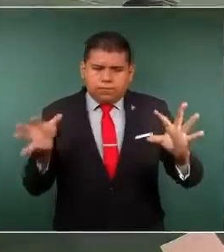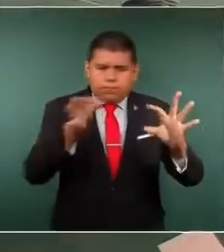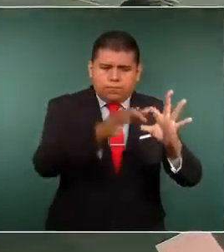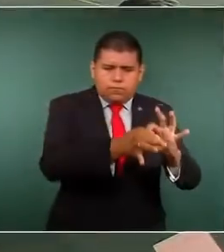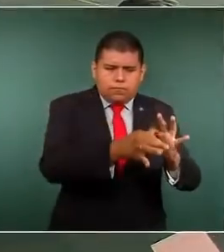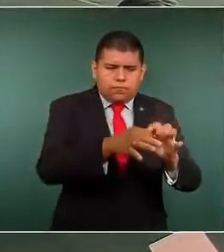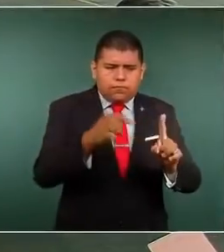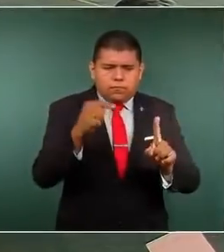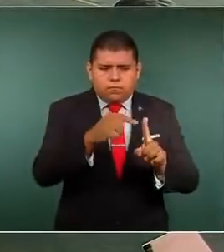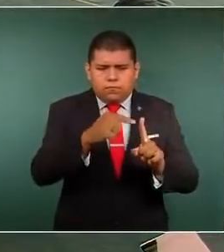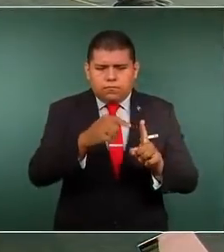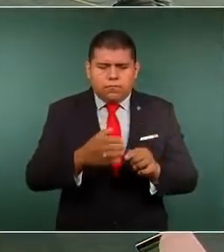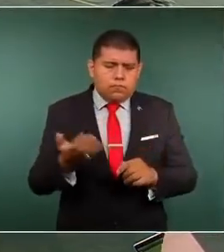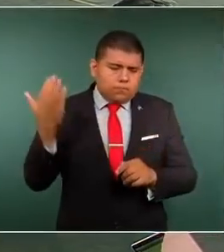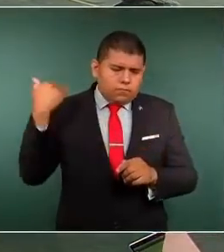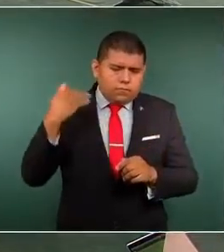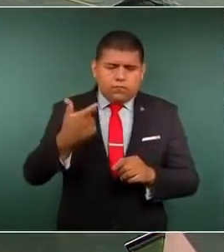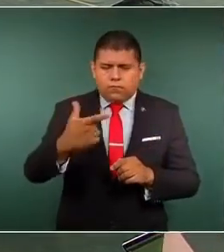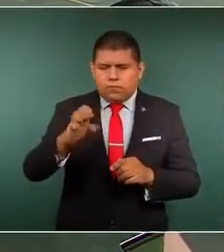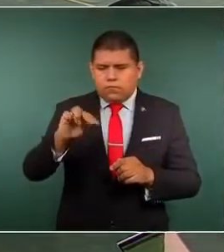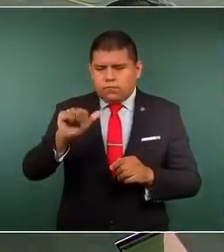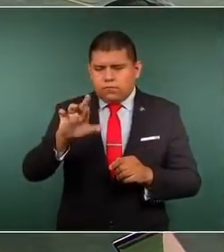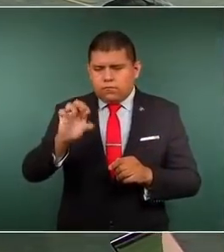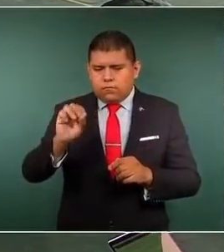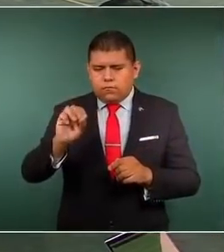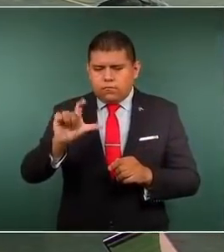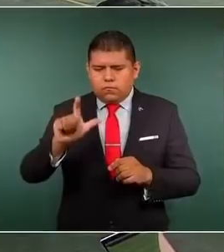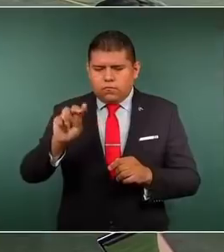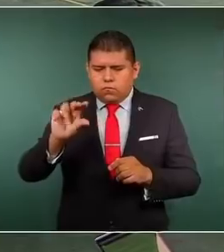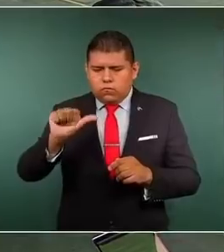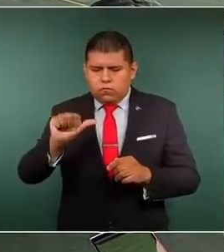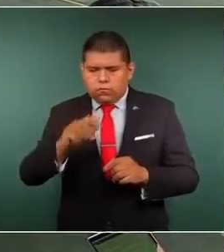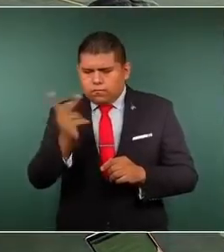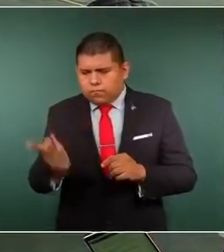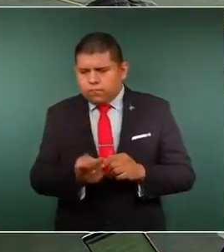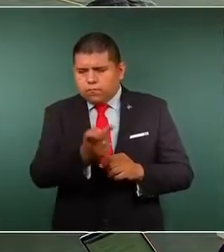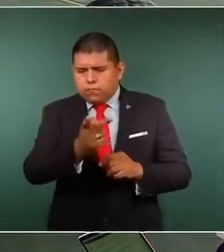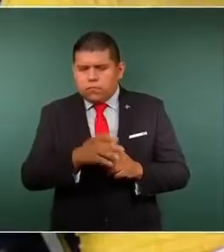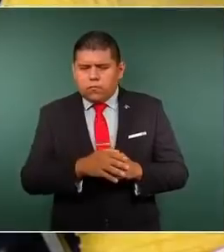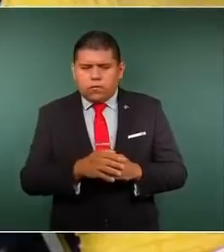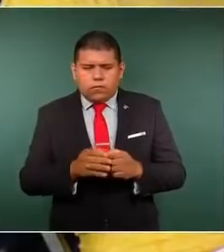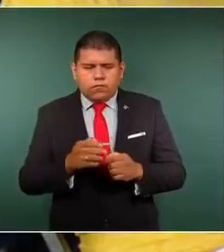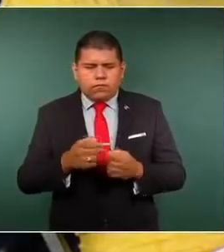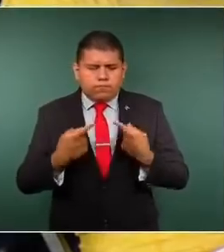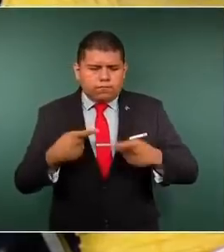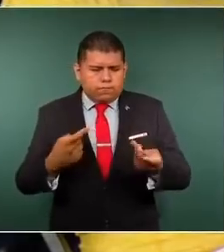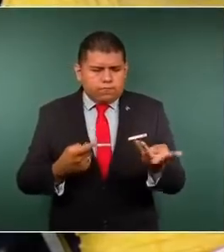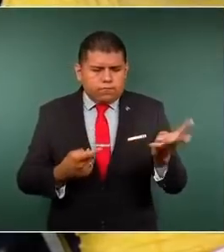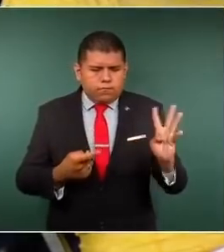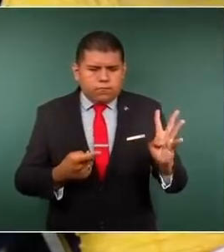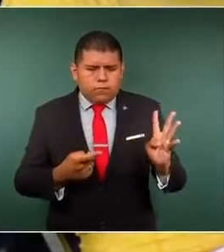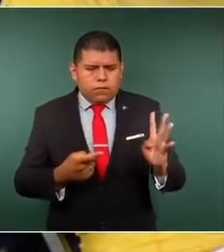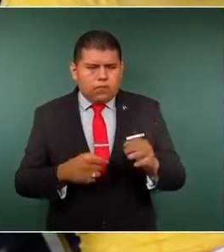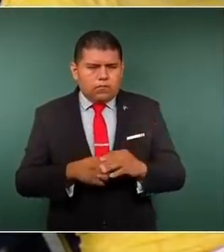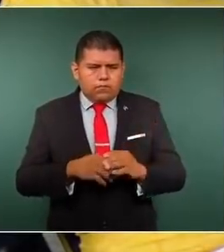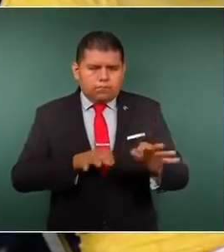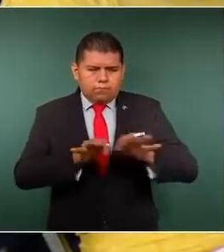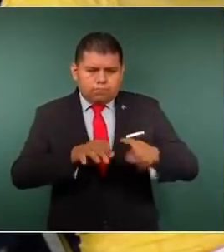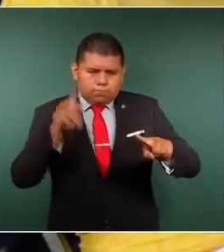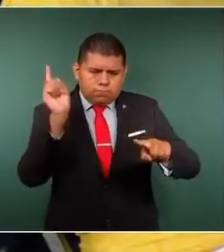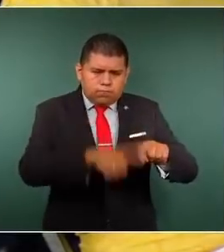el ex secretario de seguridad pública genaro garcía luna preguntarle cuántos de ellos han sido pues dados de baja